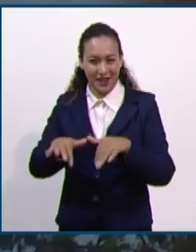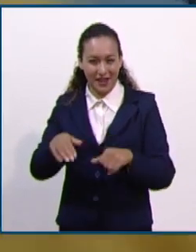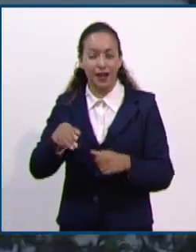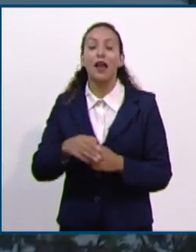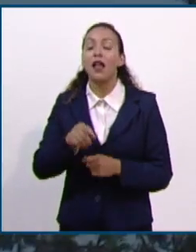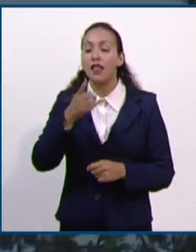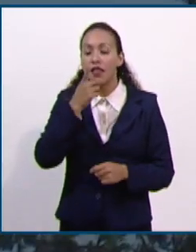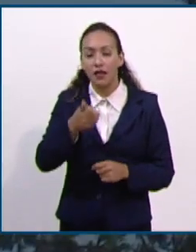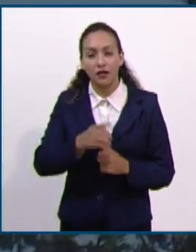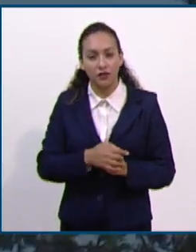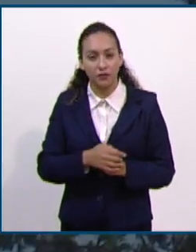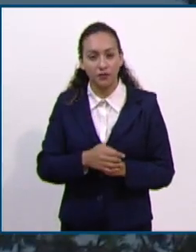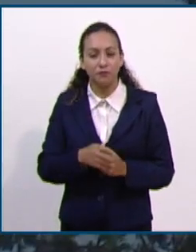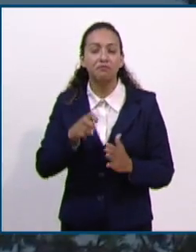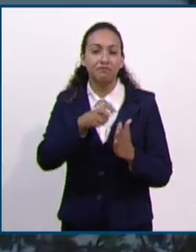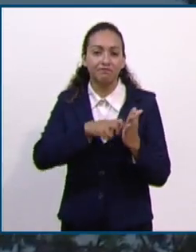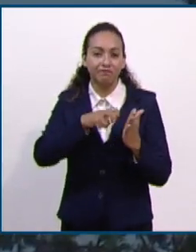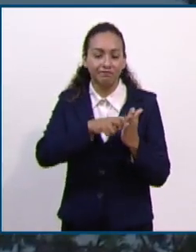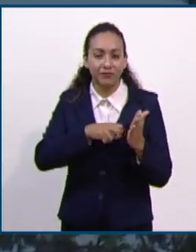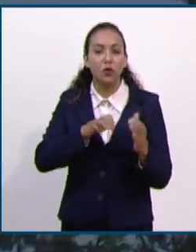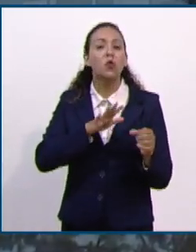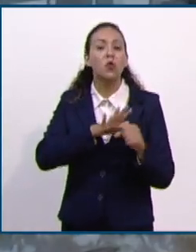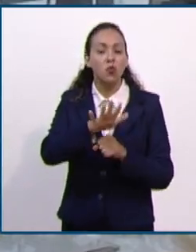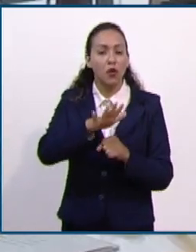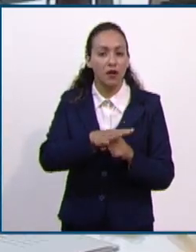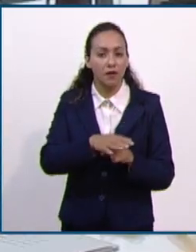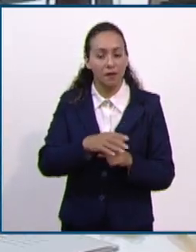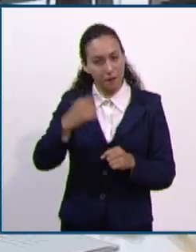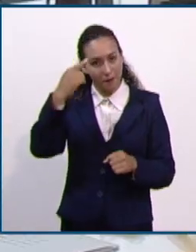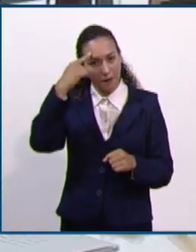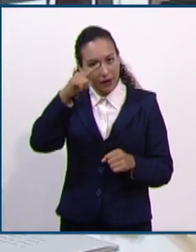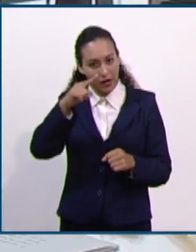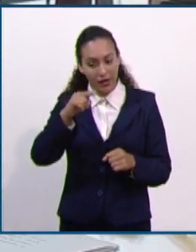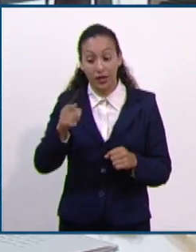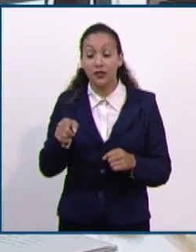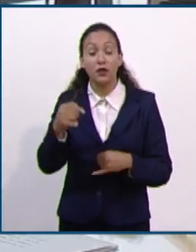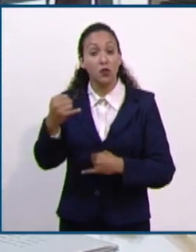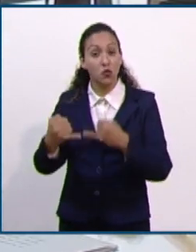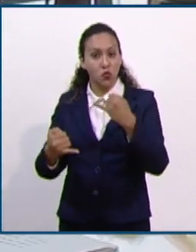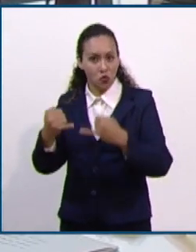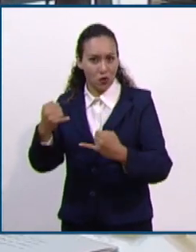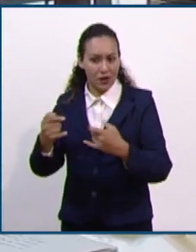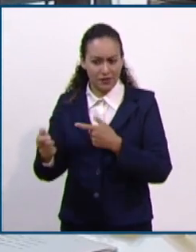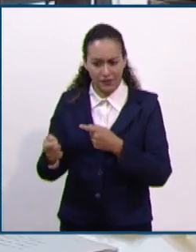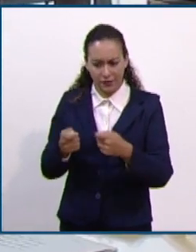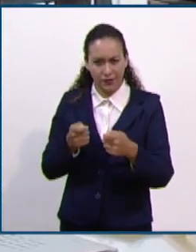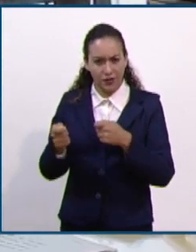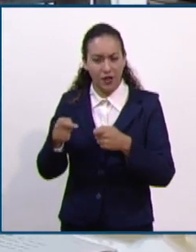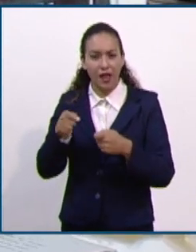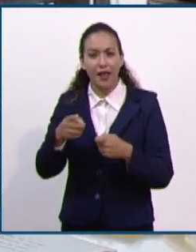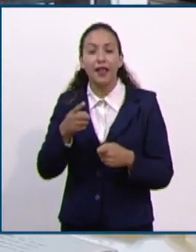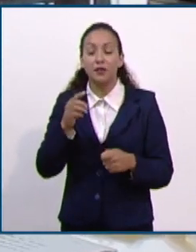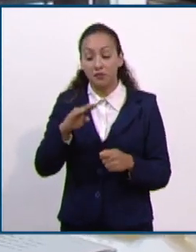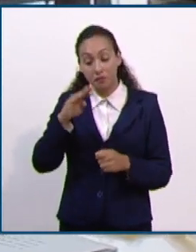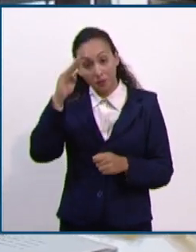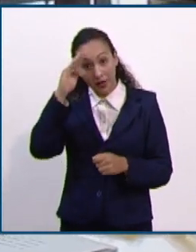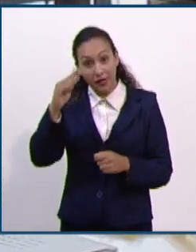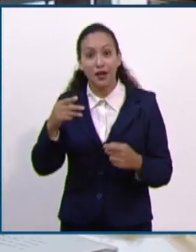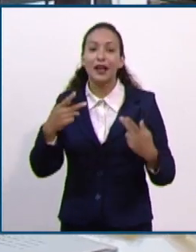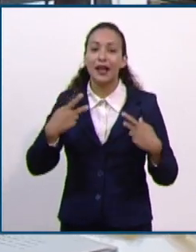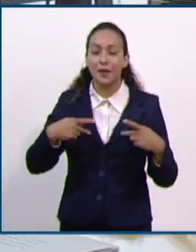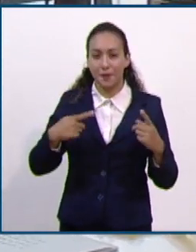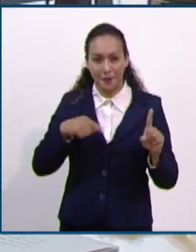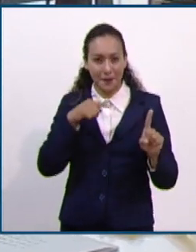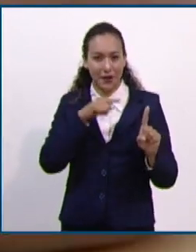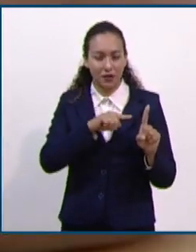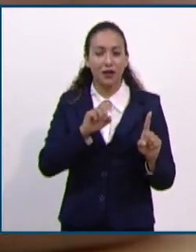circuito modificó la resolución recurrida para el efecto de que el juez de control considere que el imputado, es decir, el ex